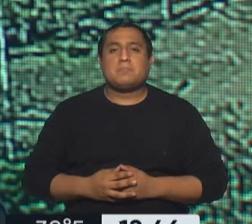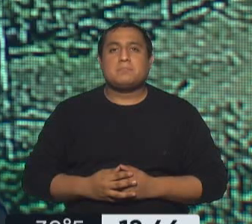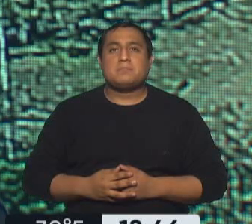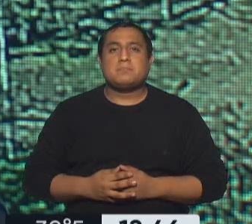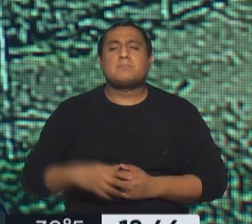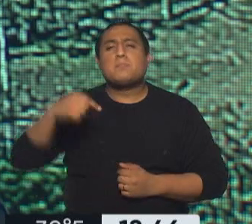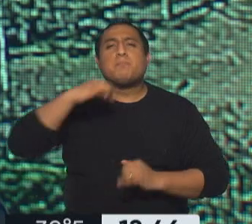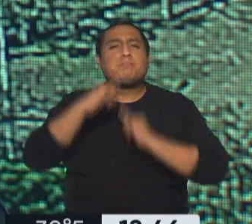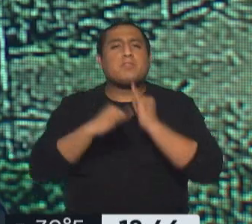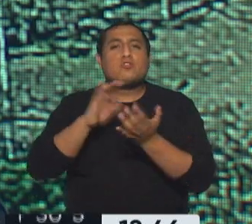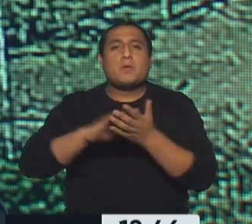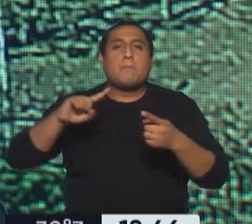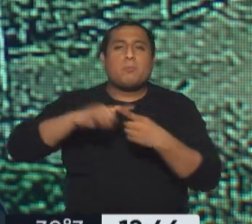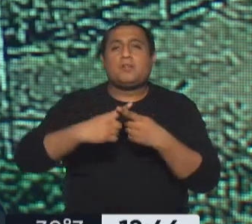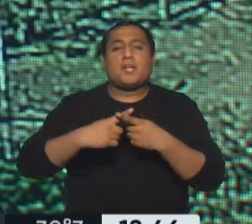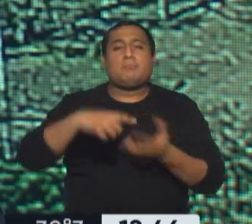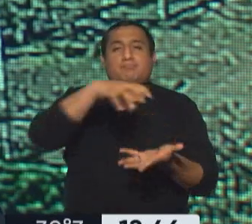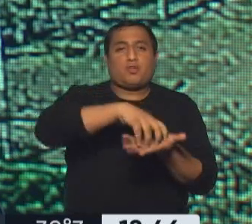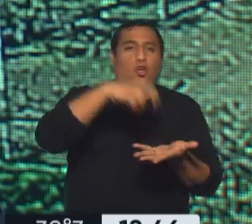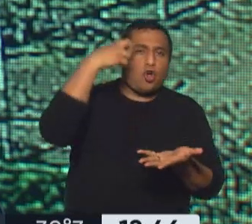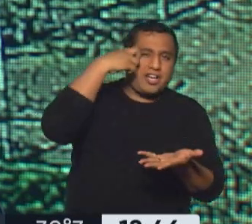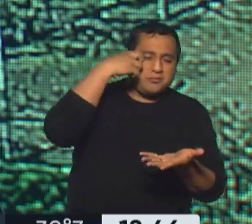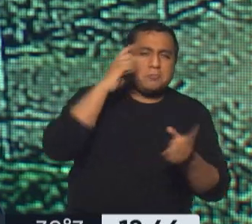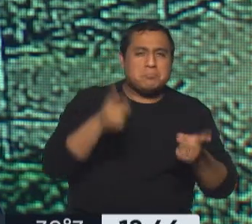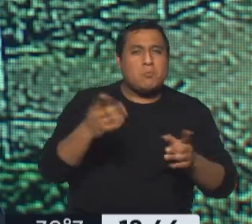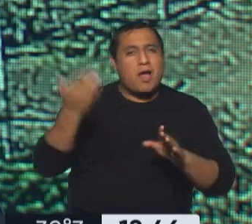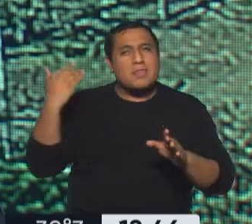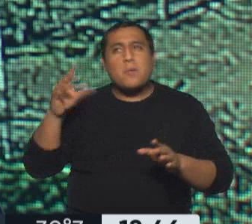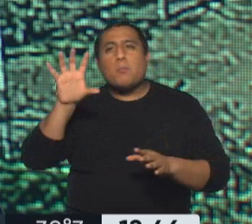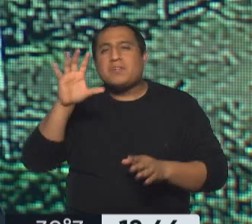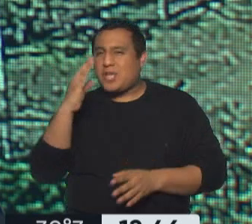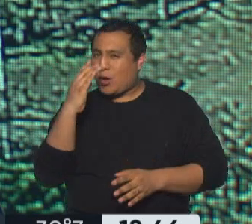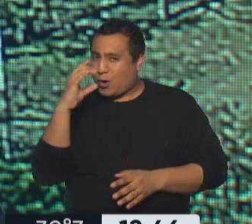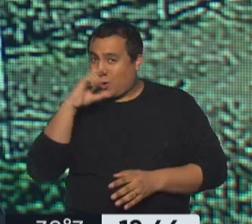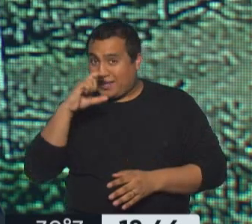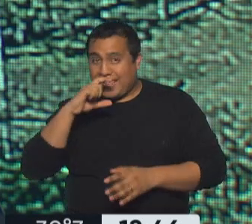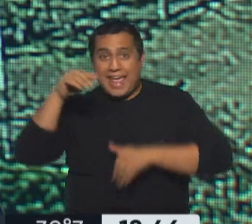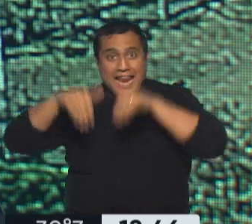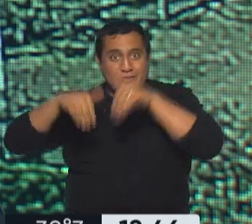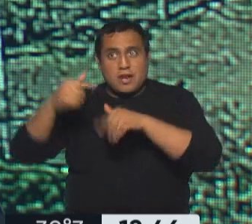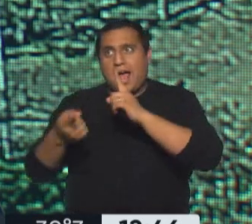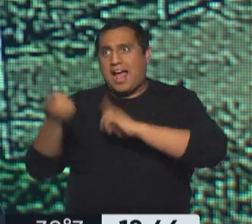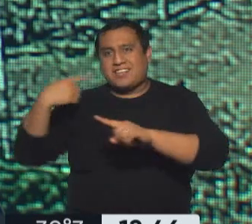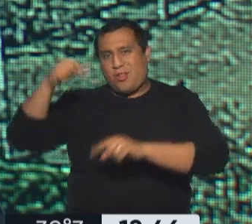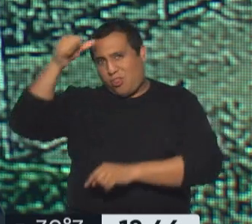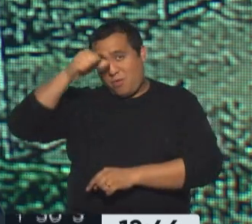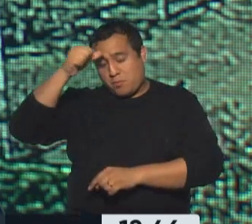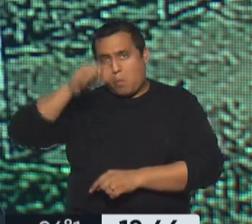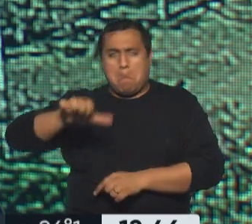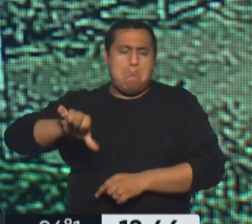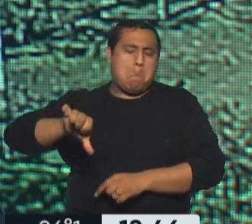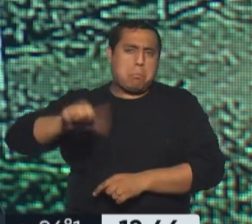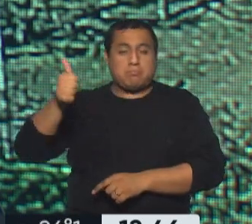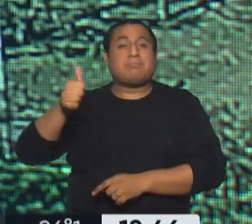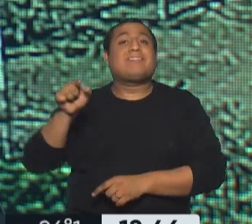y vamos a hablar de política vamos a hablar del congreso y también de lo que pasó en la provincia de corrientes las elecciones de ayer domingo y el triunfo